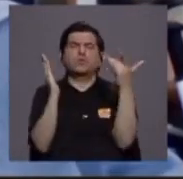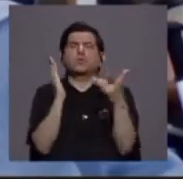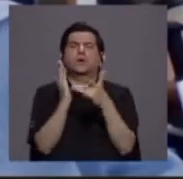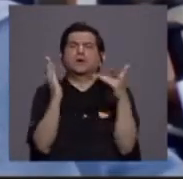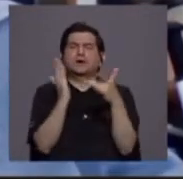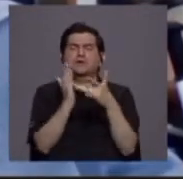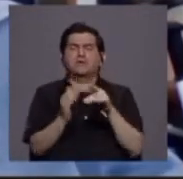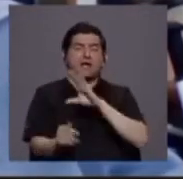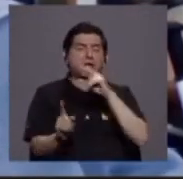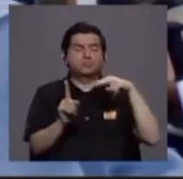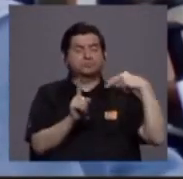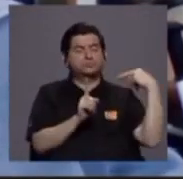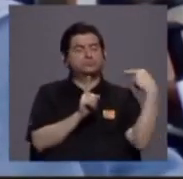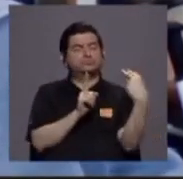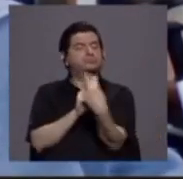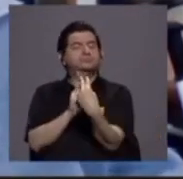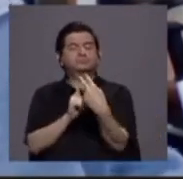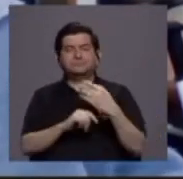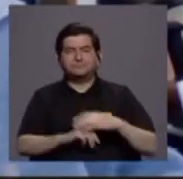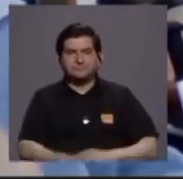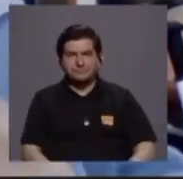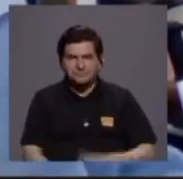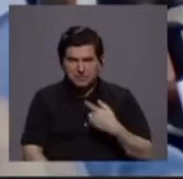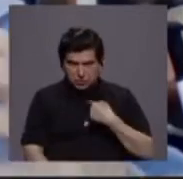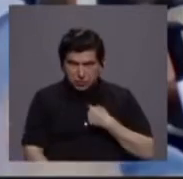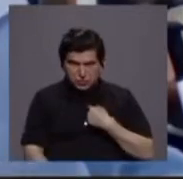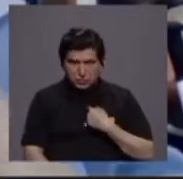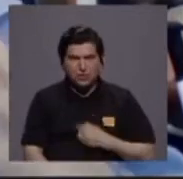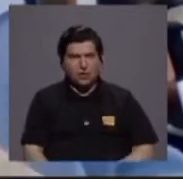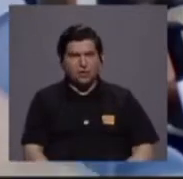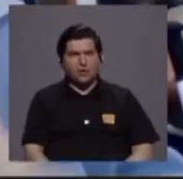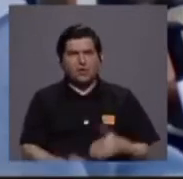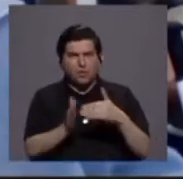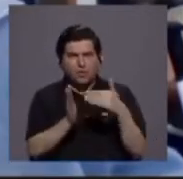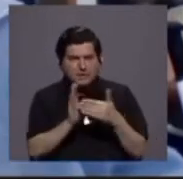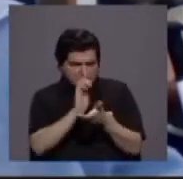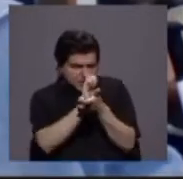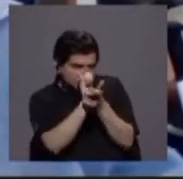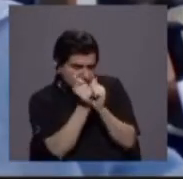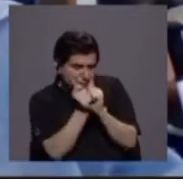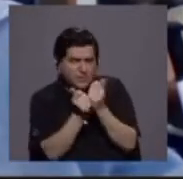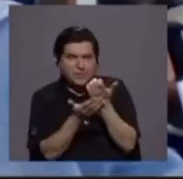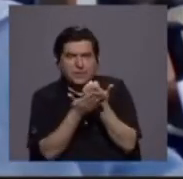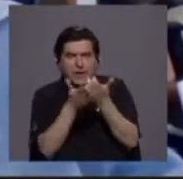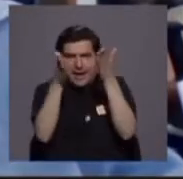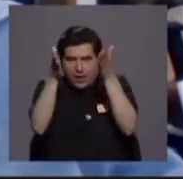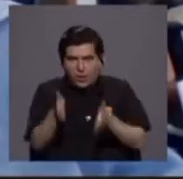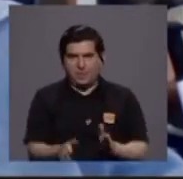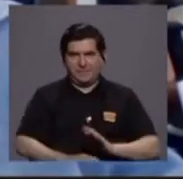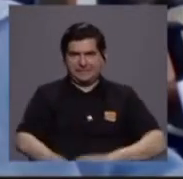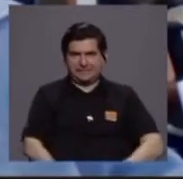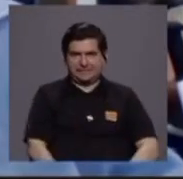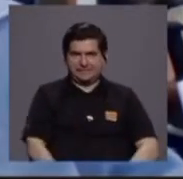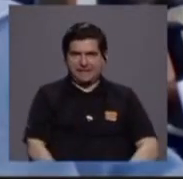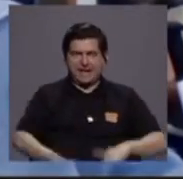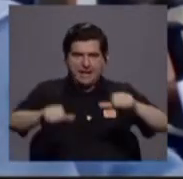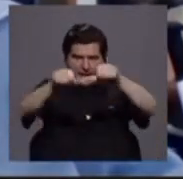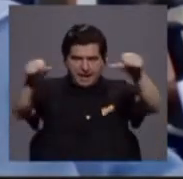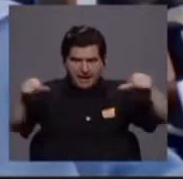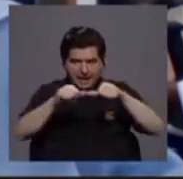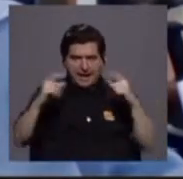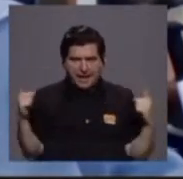y visiones. Y me fui, digamos, rehaciendo como economista en el ámbito de